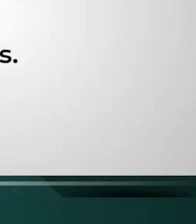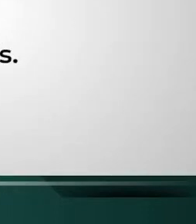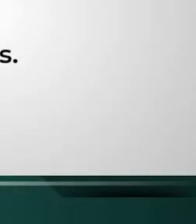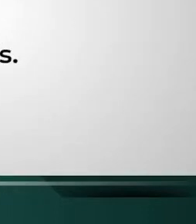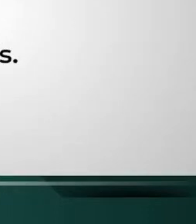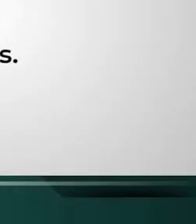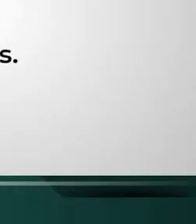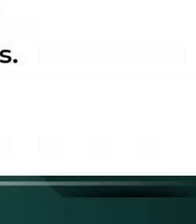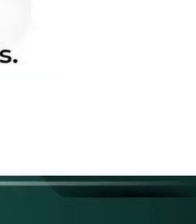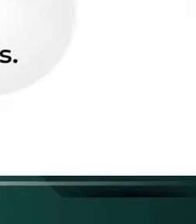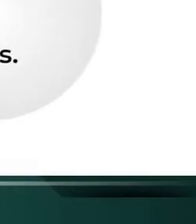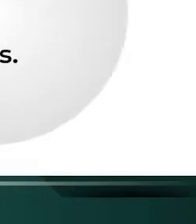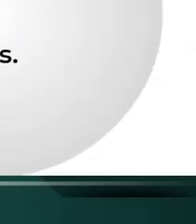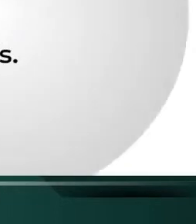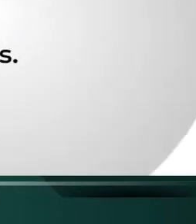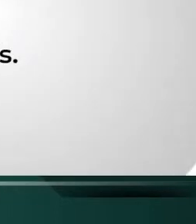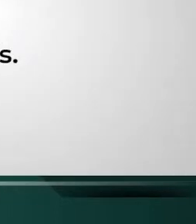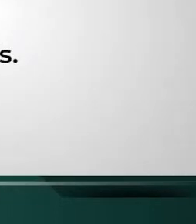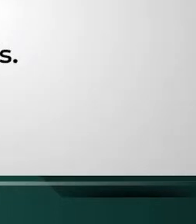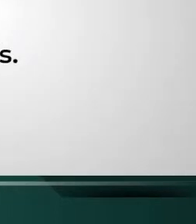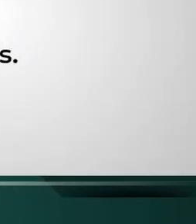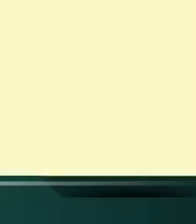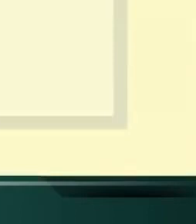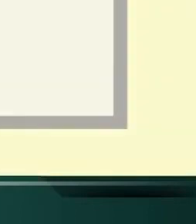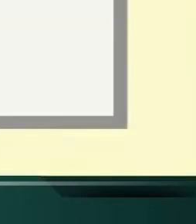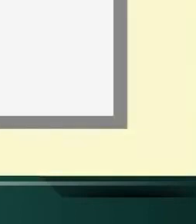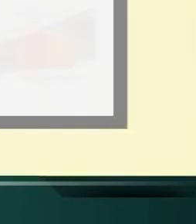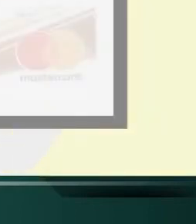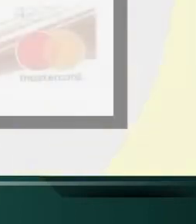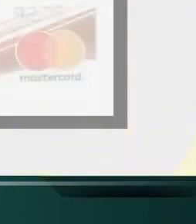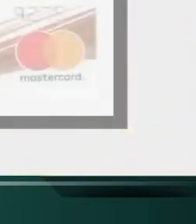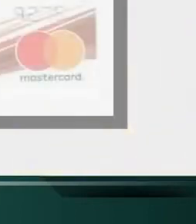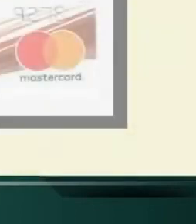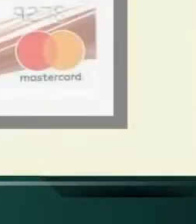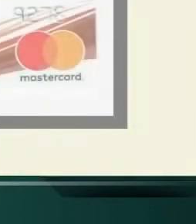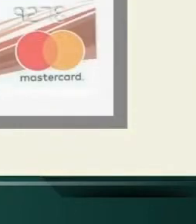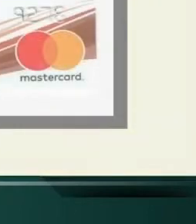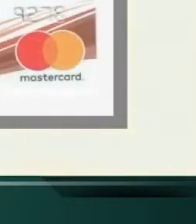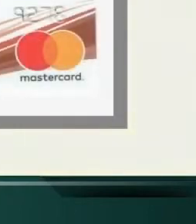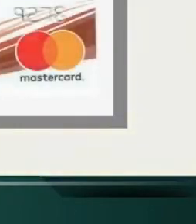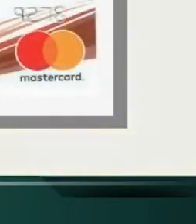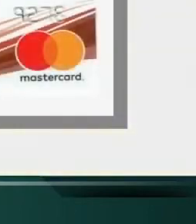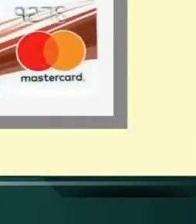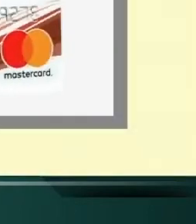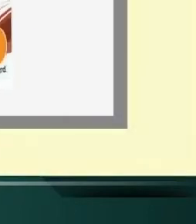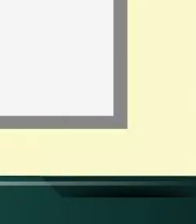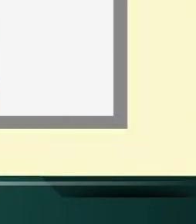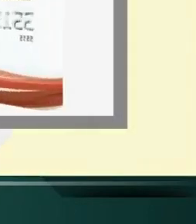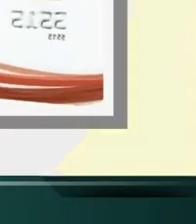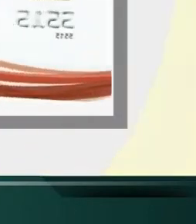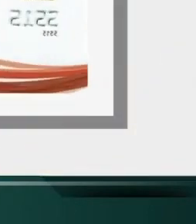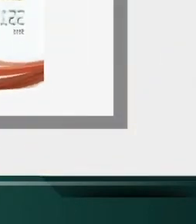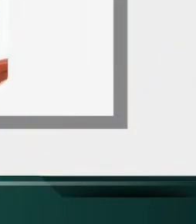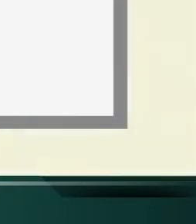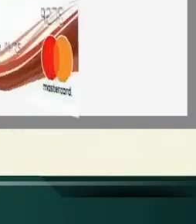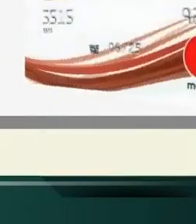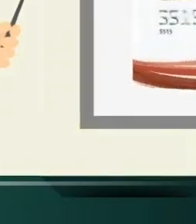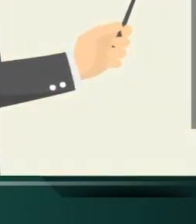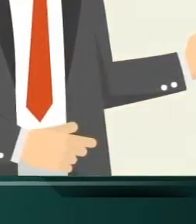muy sencillo, ahora te explicamos. Recuerda, recibiste una tarjeta del Banco del